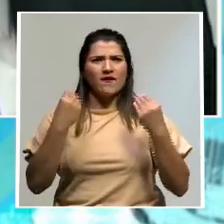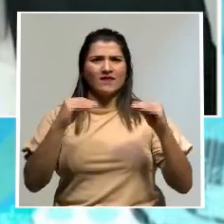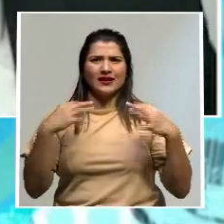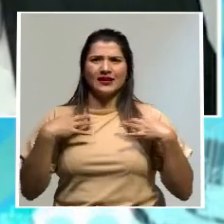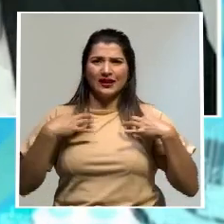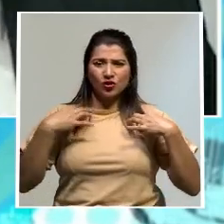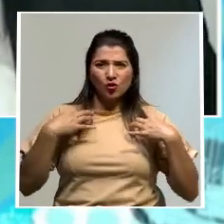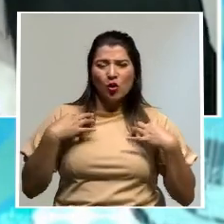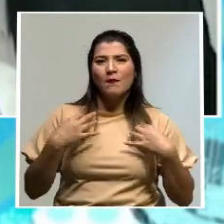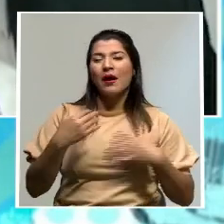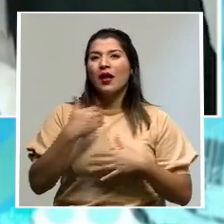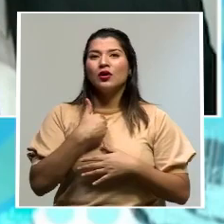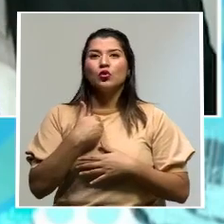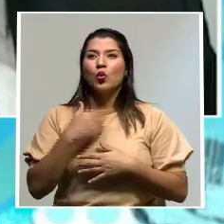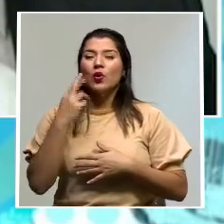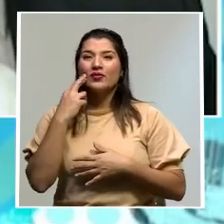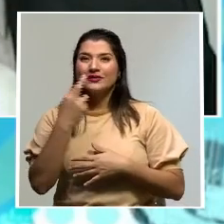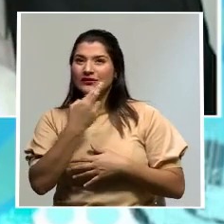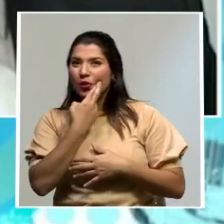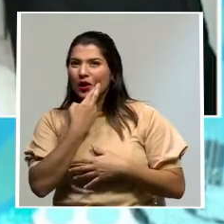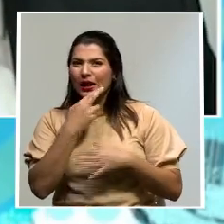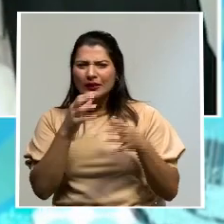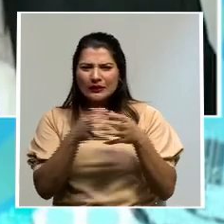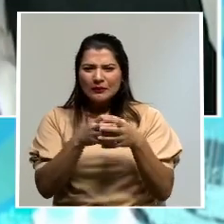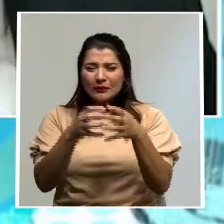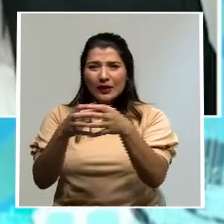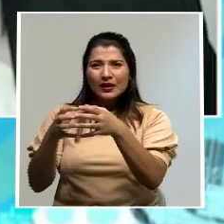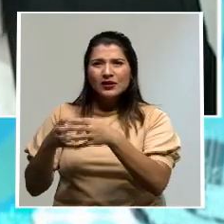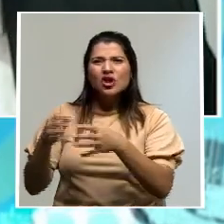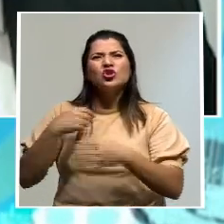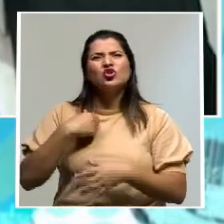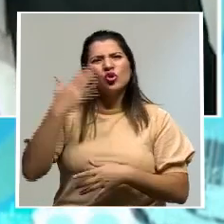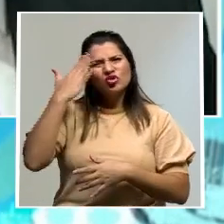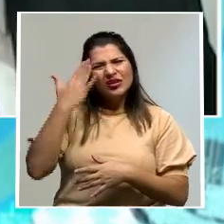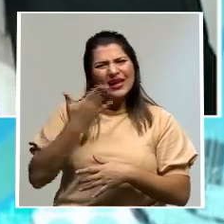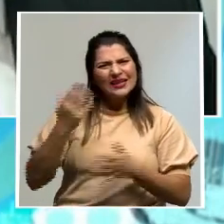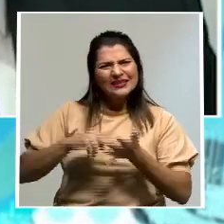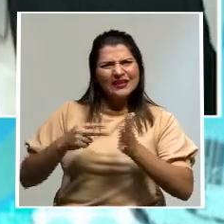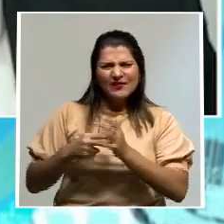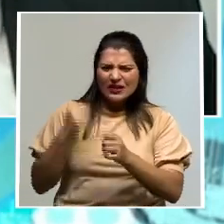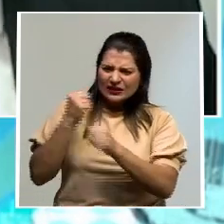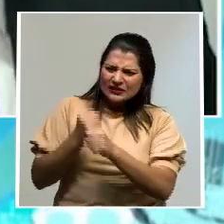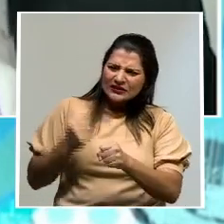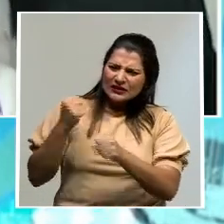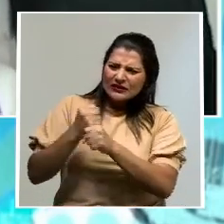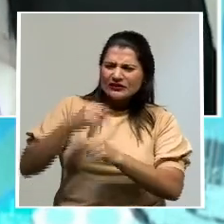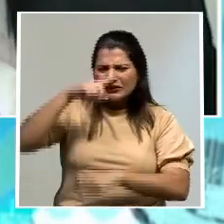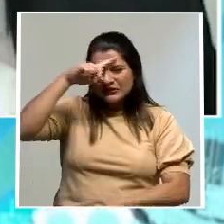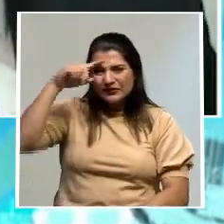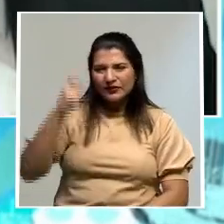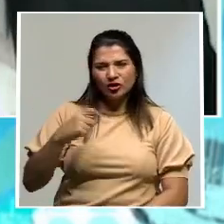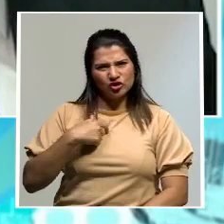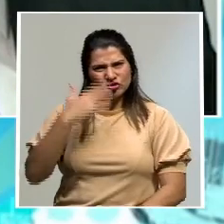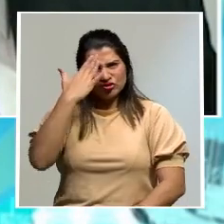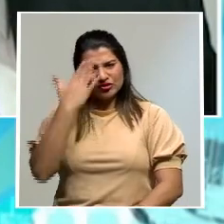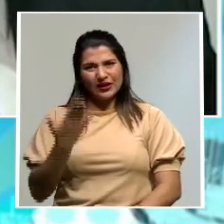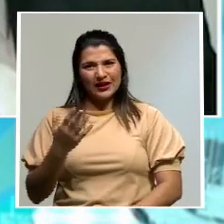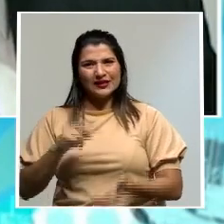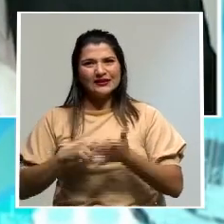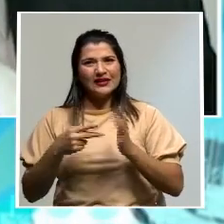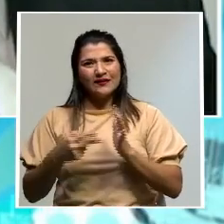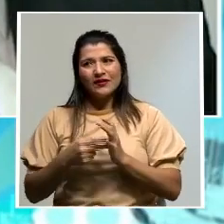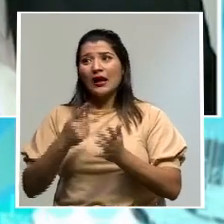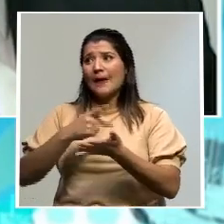tuve algunos restaurantes pequeñitos. Yo sé lo que es joderse, yo sé lo que es emprender, yo sé lo que es tener que corresponder a la